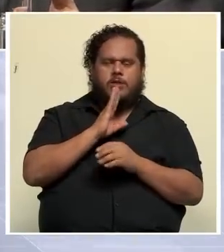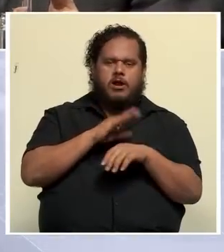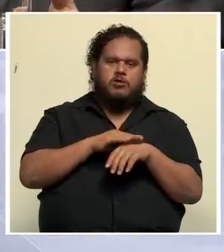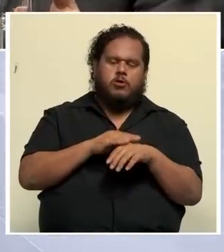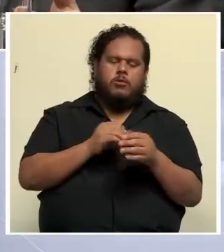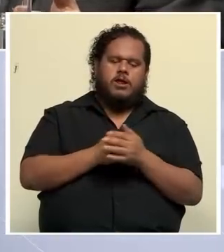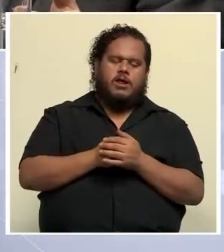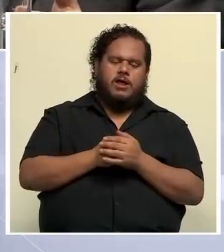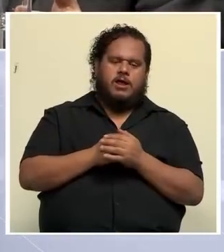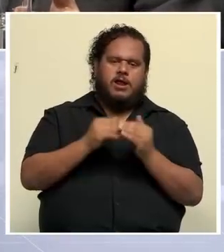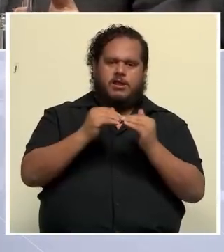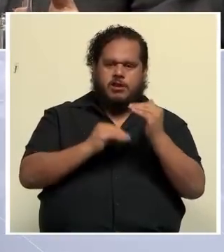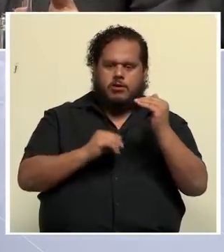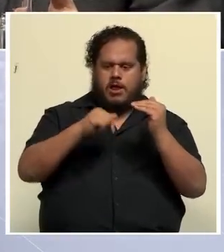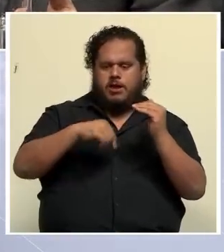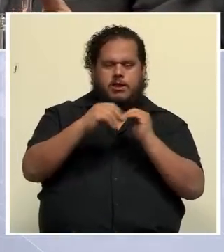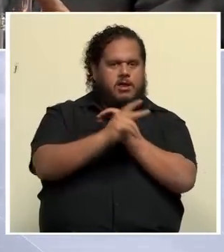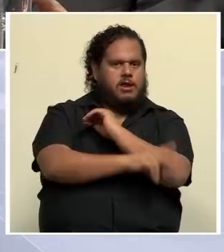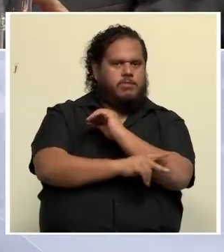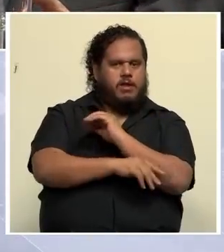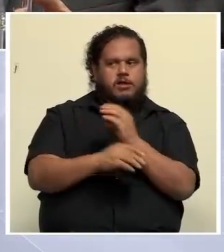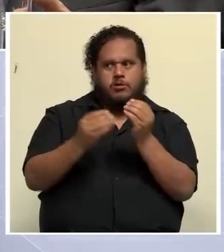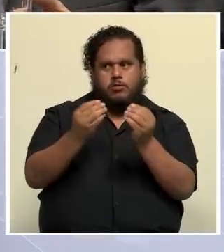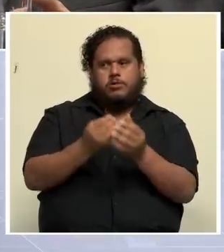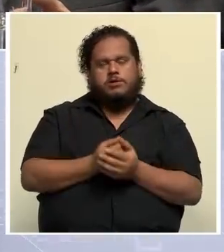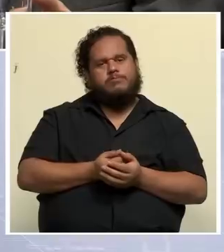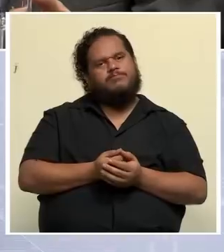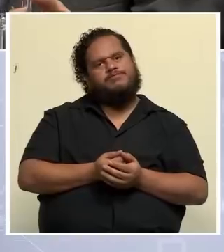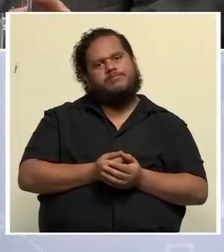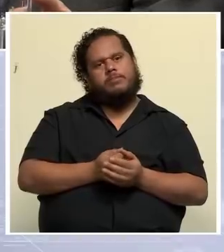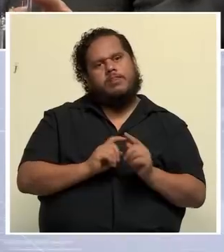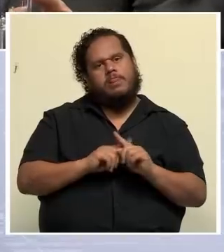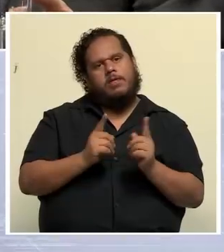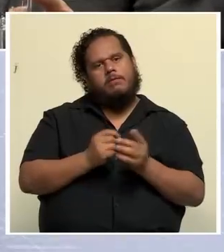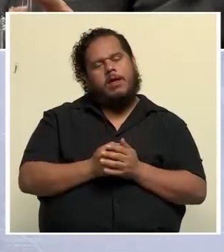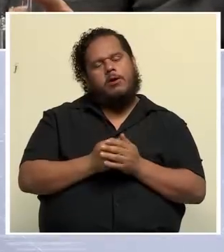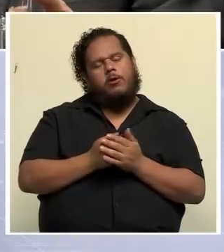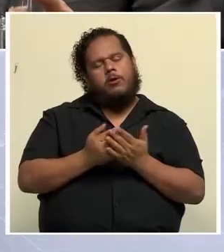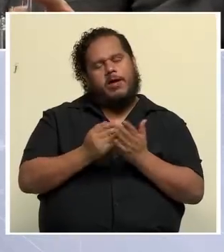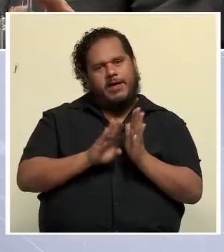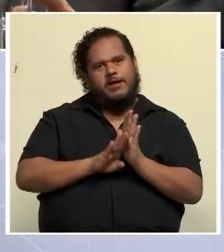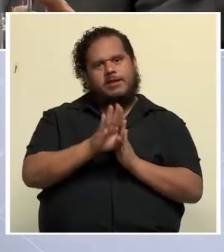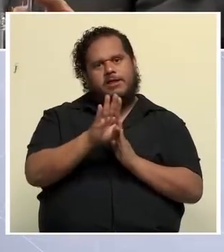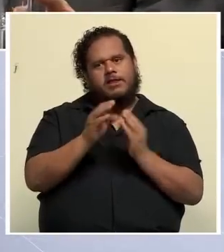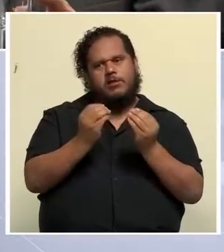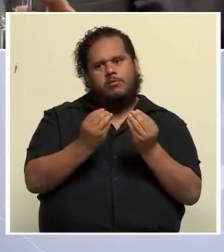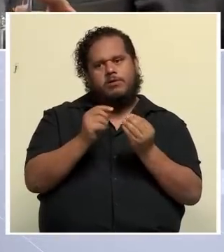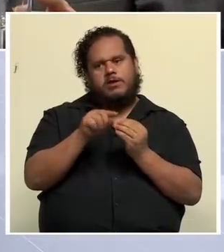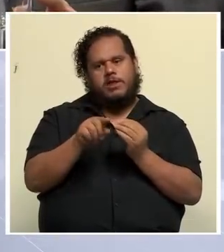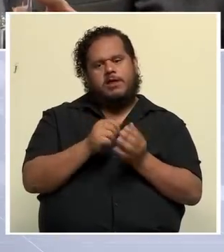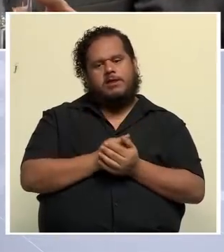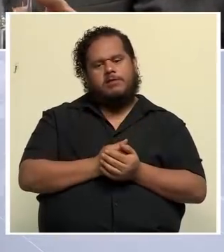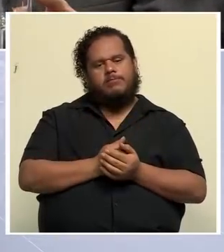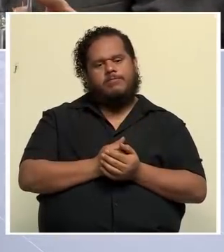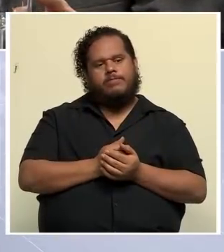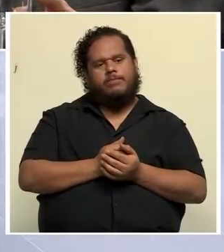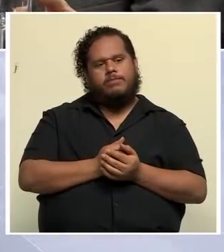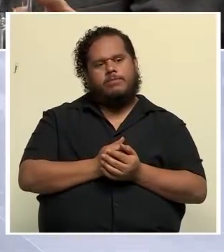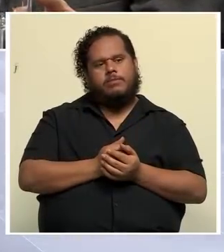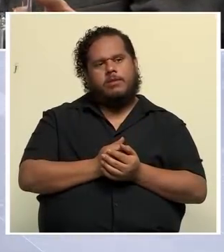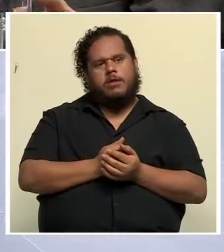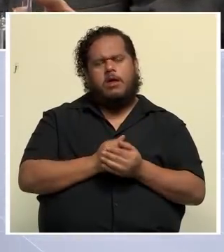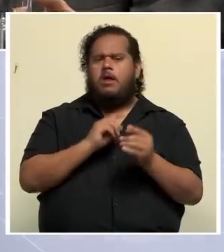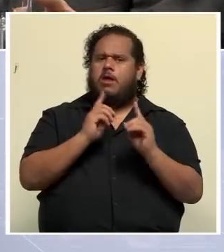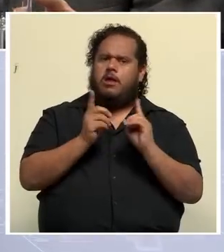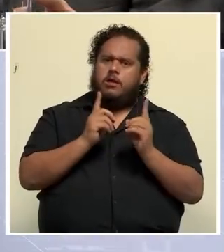las desigualdades en este país, que son muchas, pero crecientes, muchas de ellas,